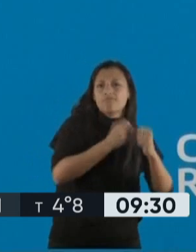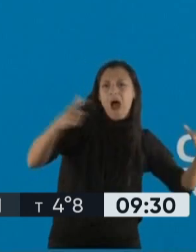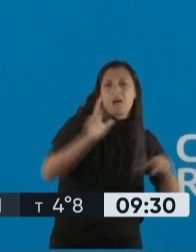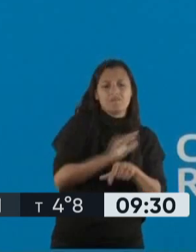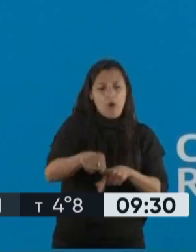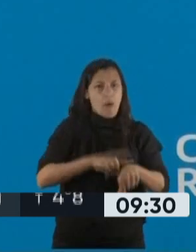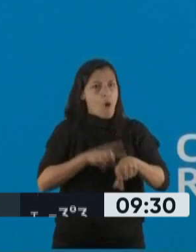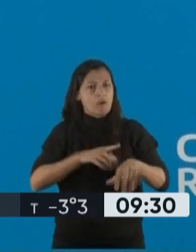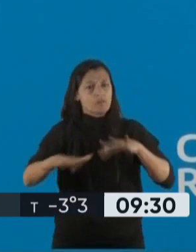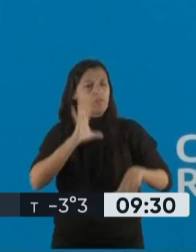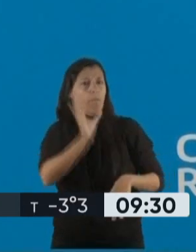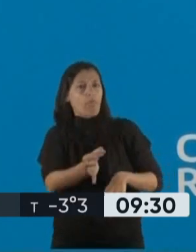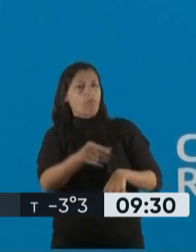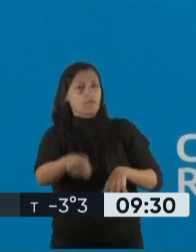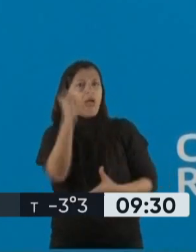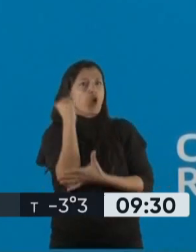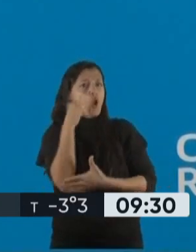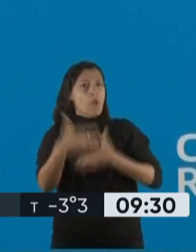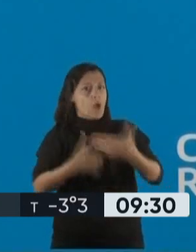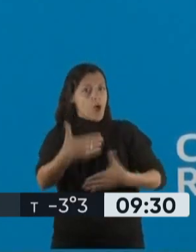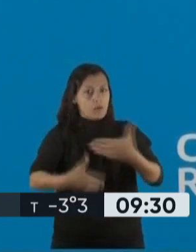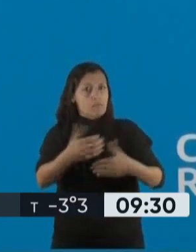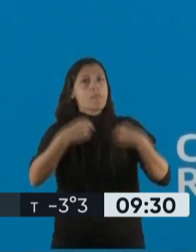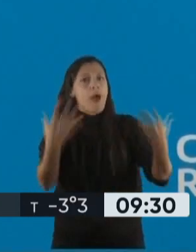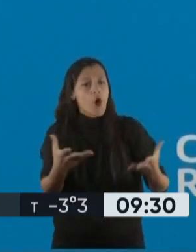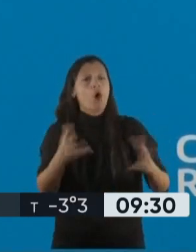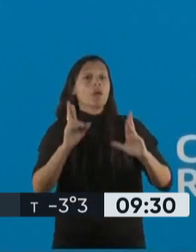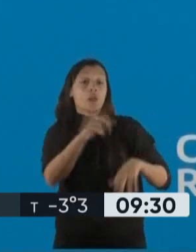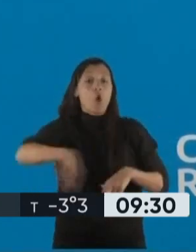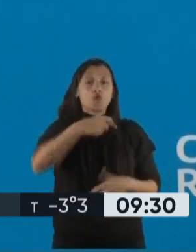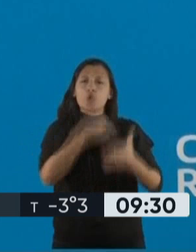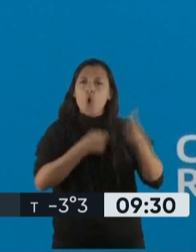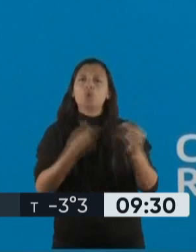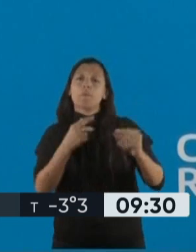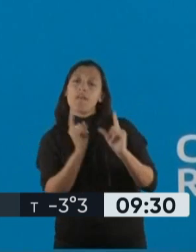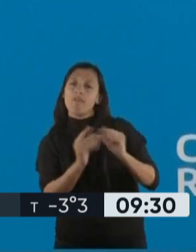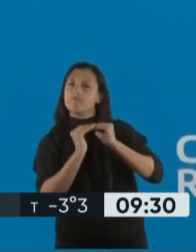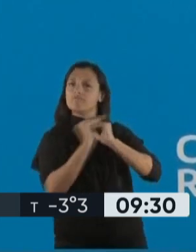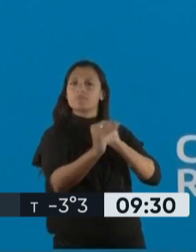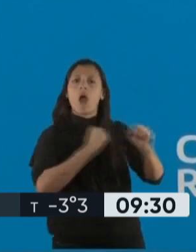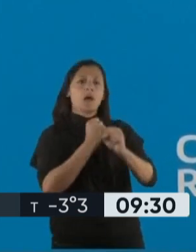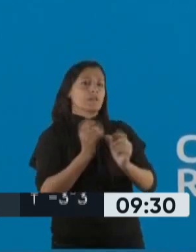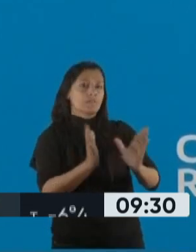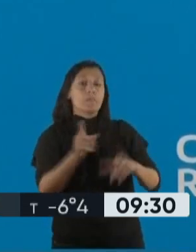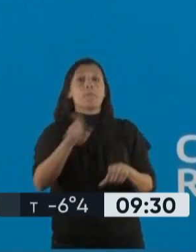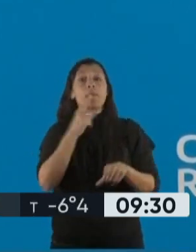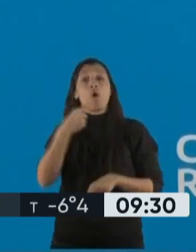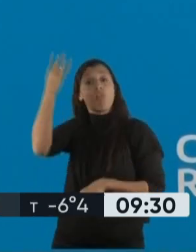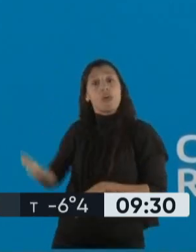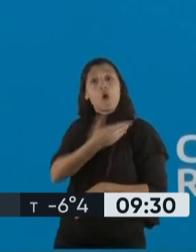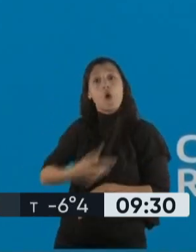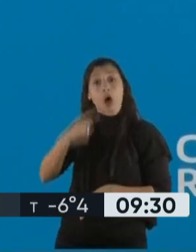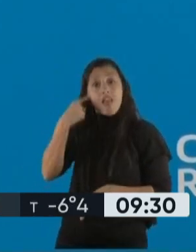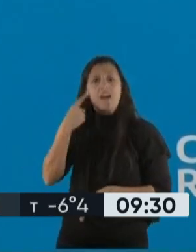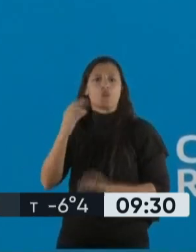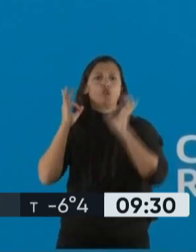momento de reactivación importantísimo de la Argentina, que lo que tenemos que lograr es que se sostenga y que, como dijo el presidente hace unos días atrás, llegue